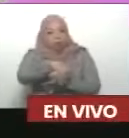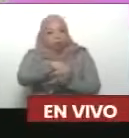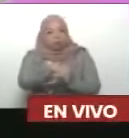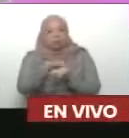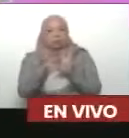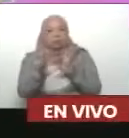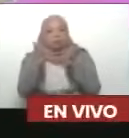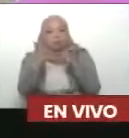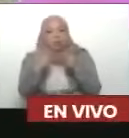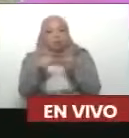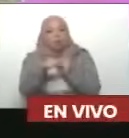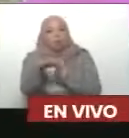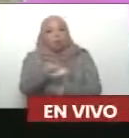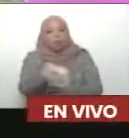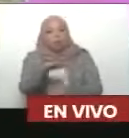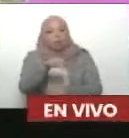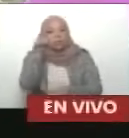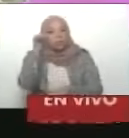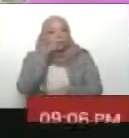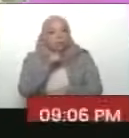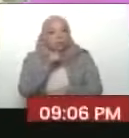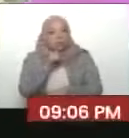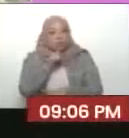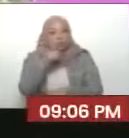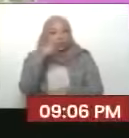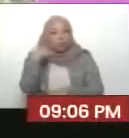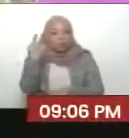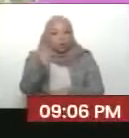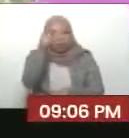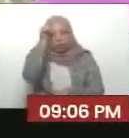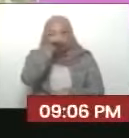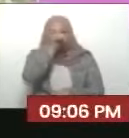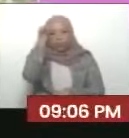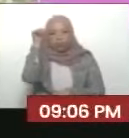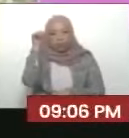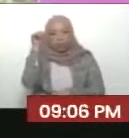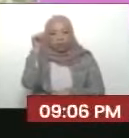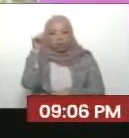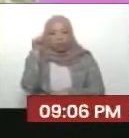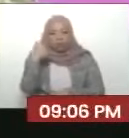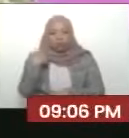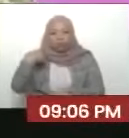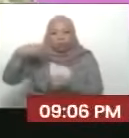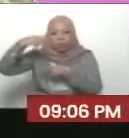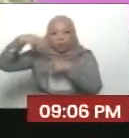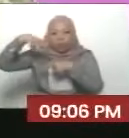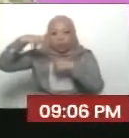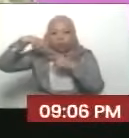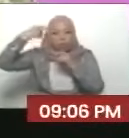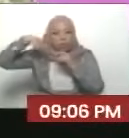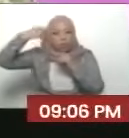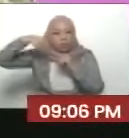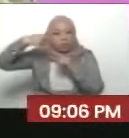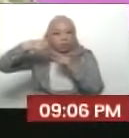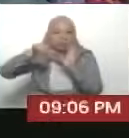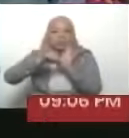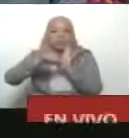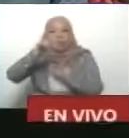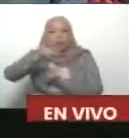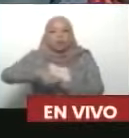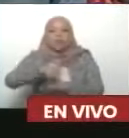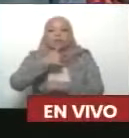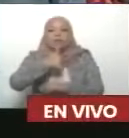marchando? ¿Cuándo fue esa marcha? Eso fue el sábado. Yo te vi el domingo ayer. Estaba corriendo por TikTok ese video. Y yo dije, averígame quién es este